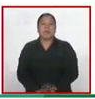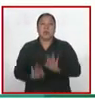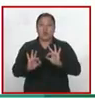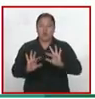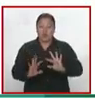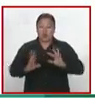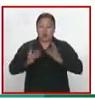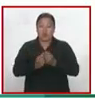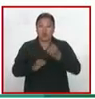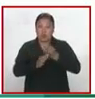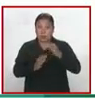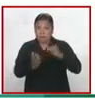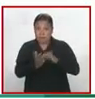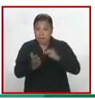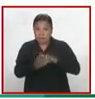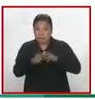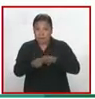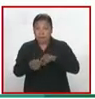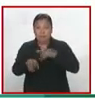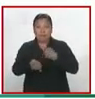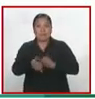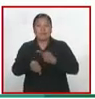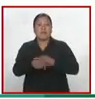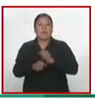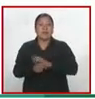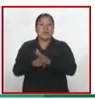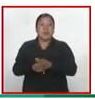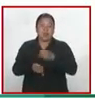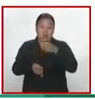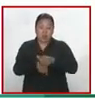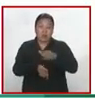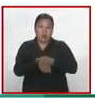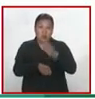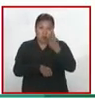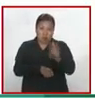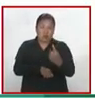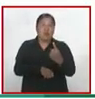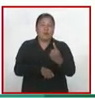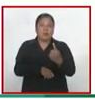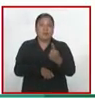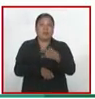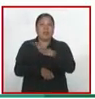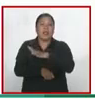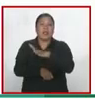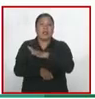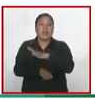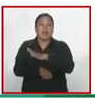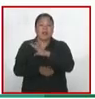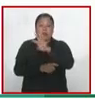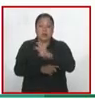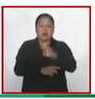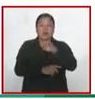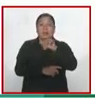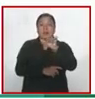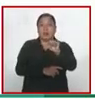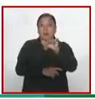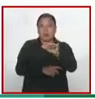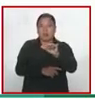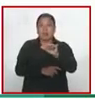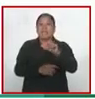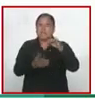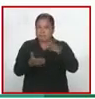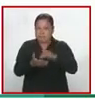casos activos tenemos que la jurisdicción sanitaria número uno de valles centrales tiene 416 casos